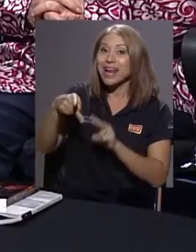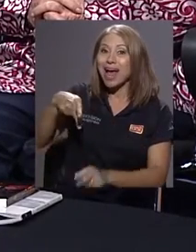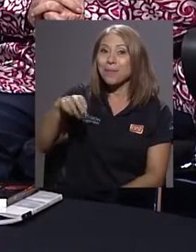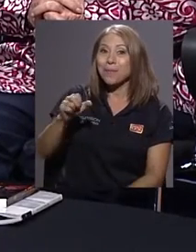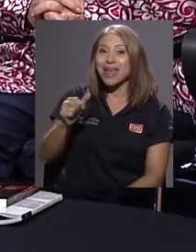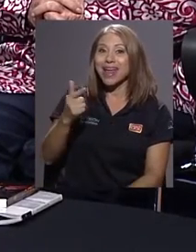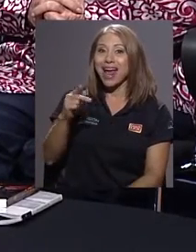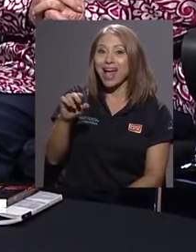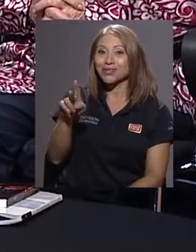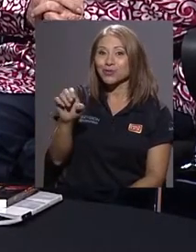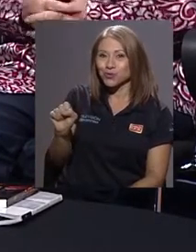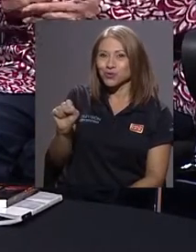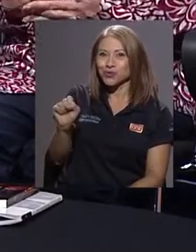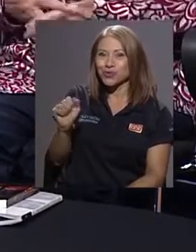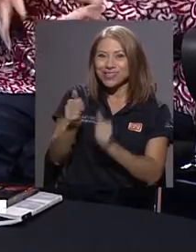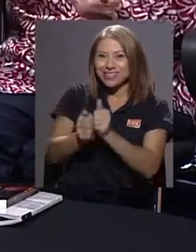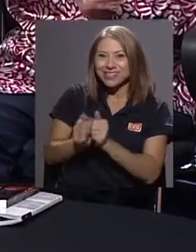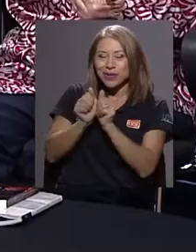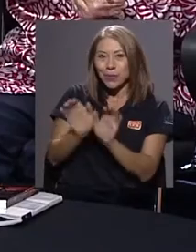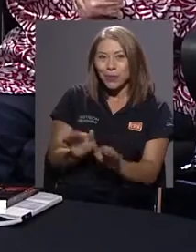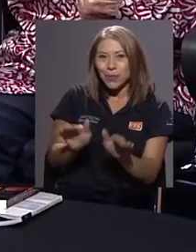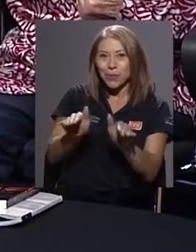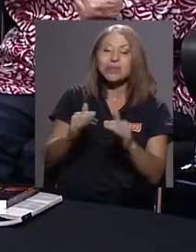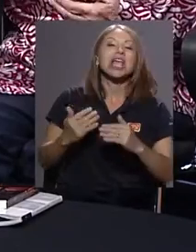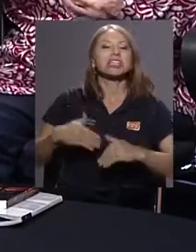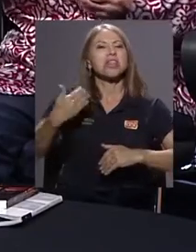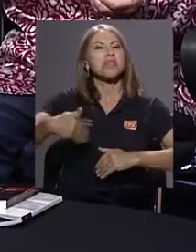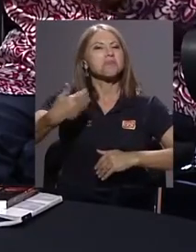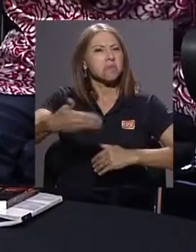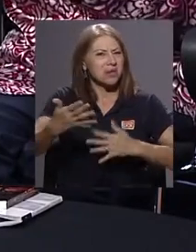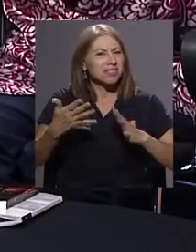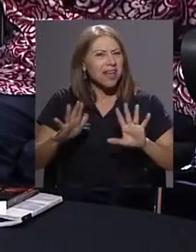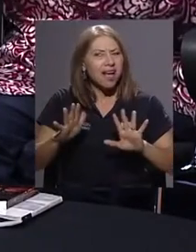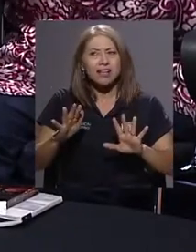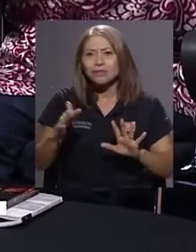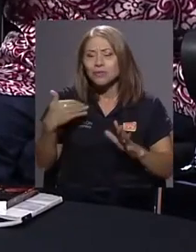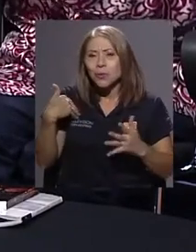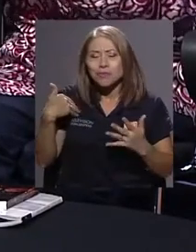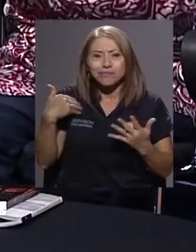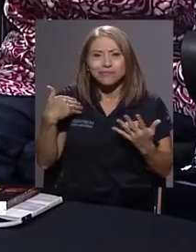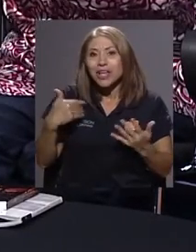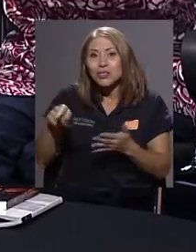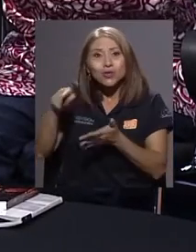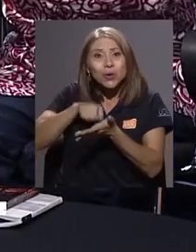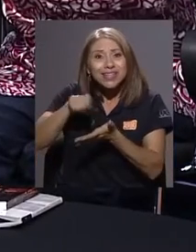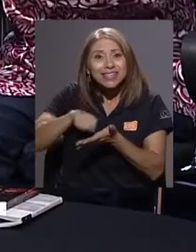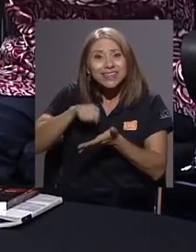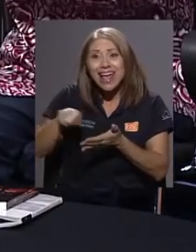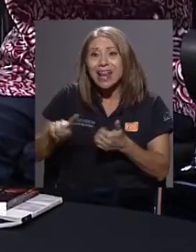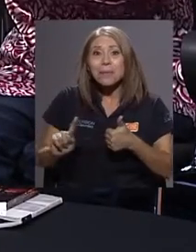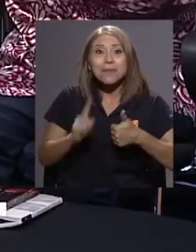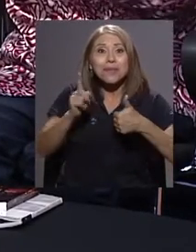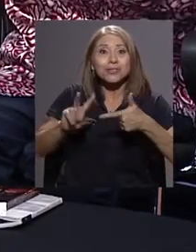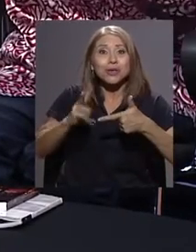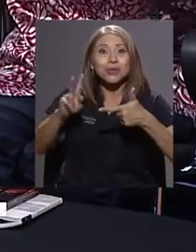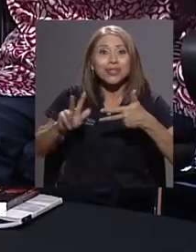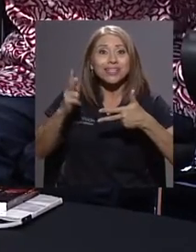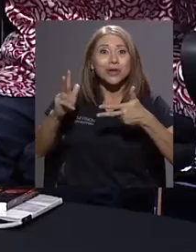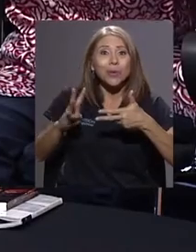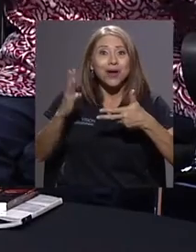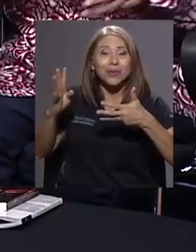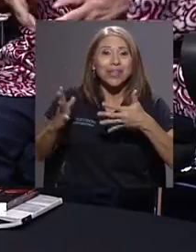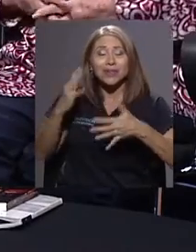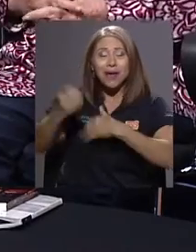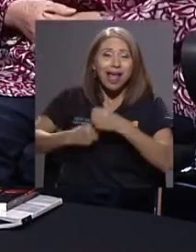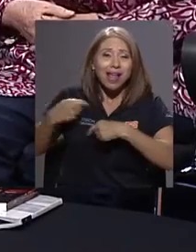otro de los cuentos que otro día ya más no sé yo es que mira yo le escribí al primer año al segundo al tercero hasta del